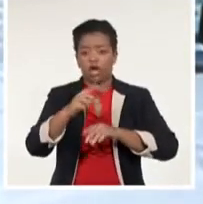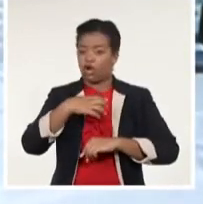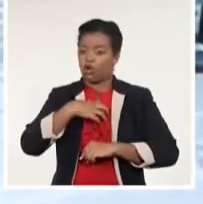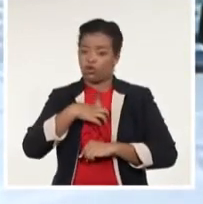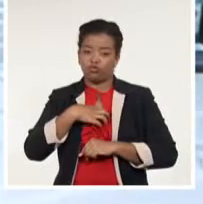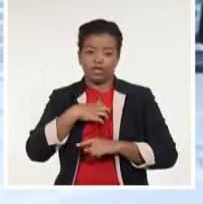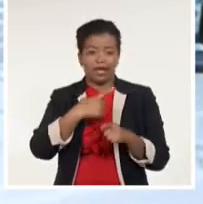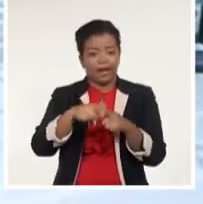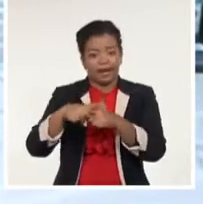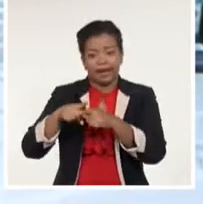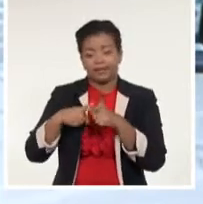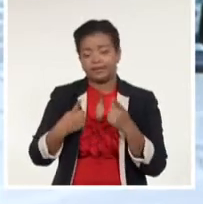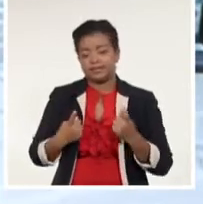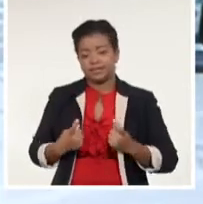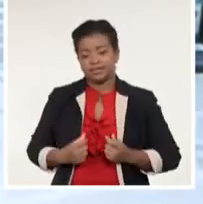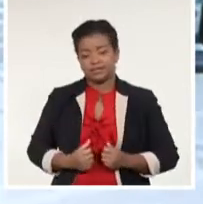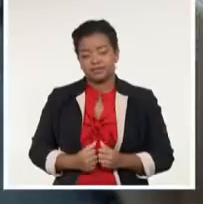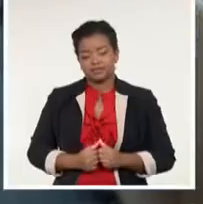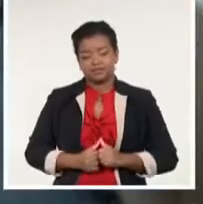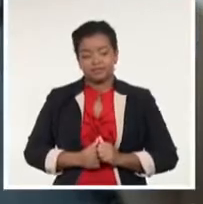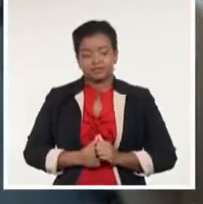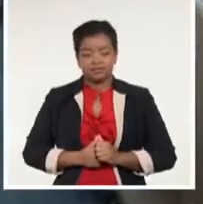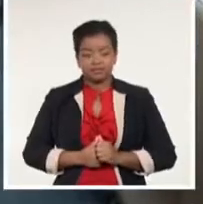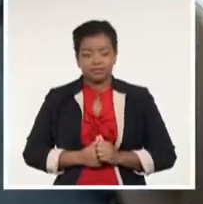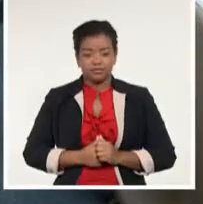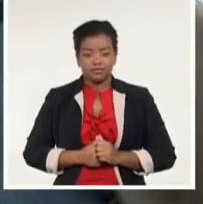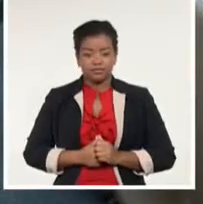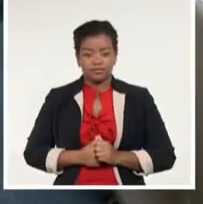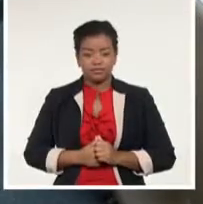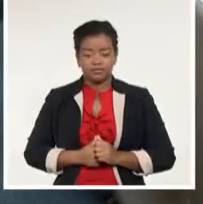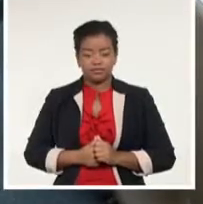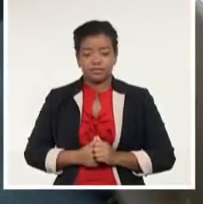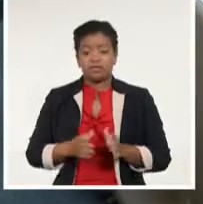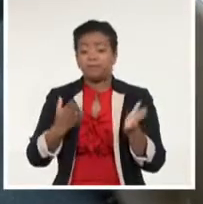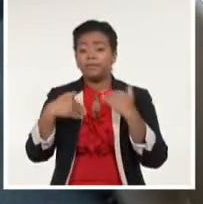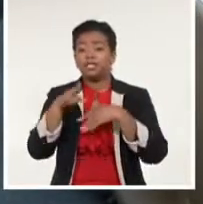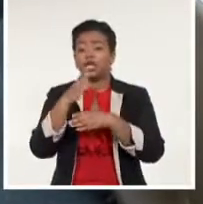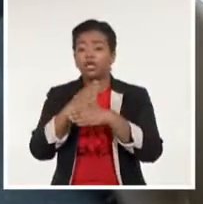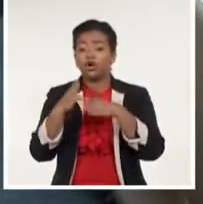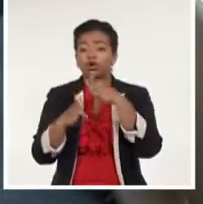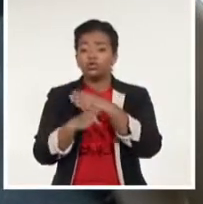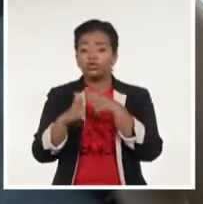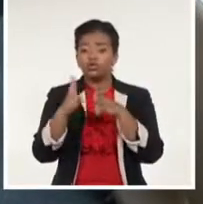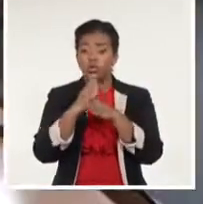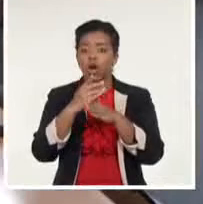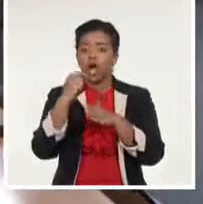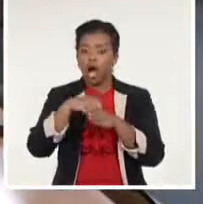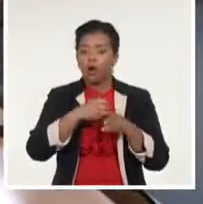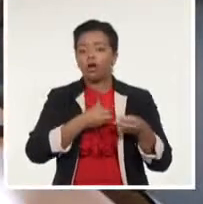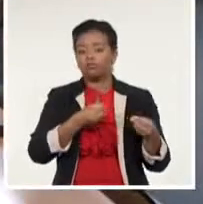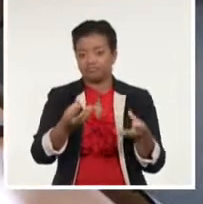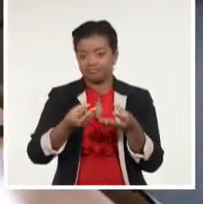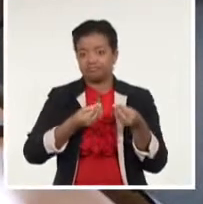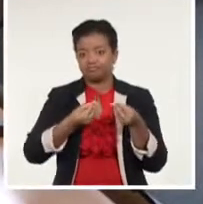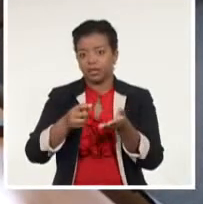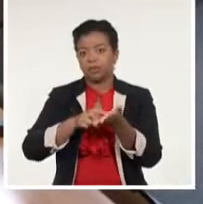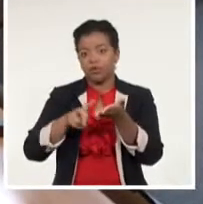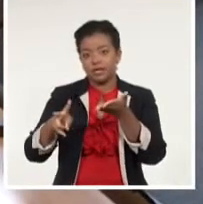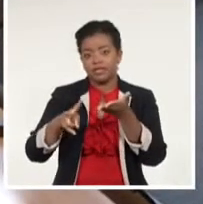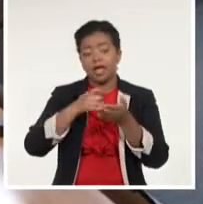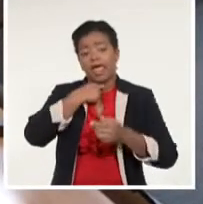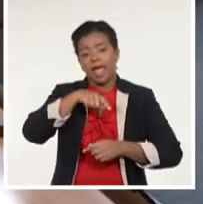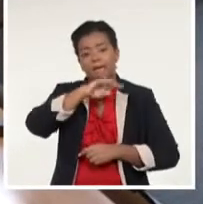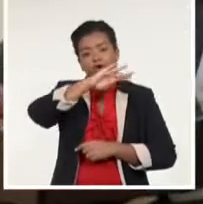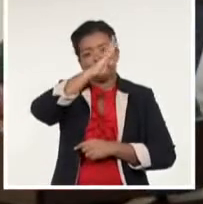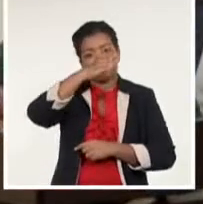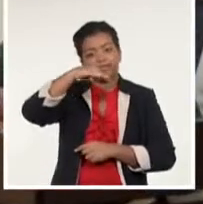los recursos necesarios. Ante esta realidad, el Ministerio de la Construcción incrementa sus envíos a la provincia, sobre todo de techos.